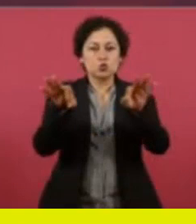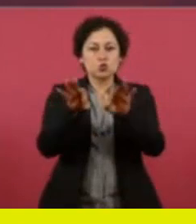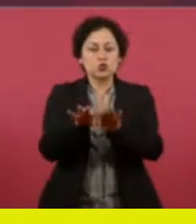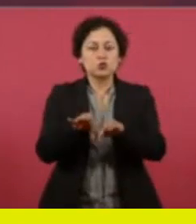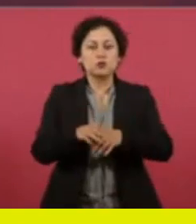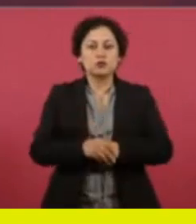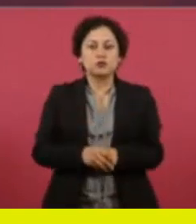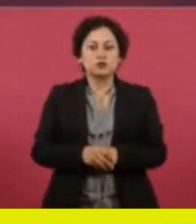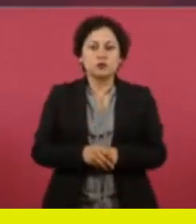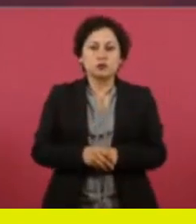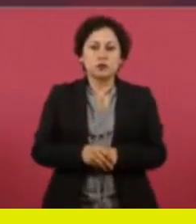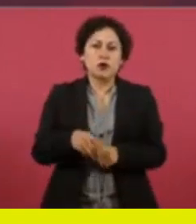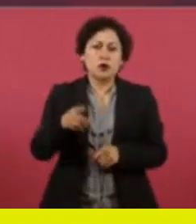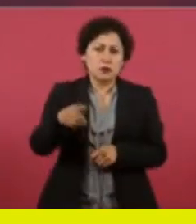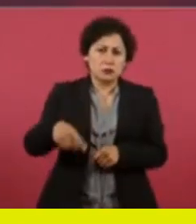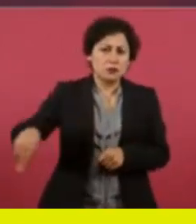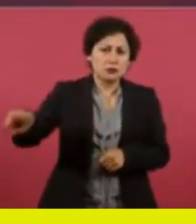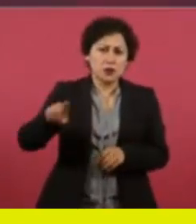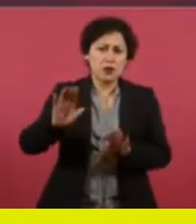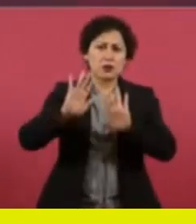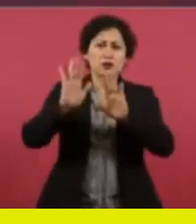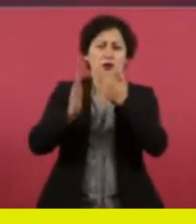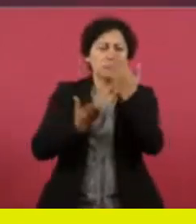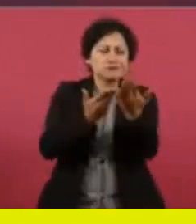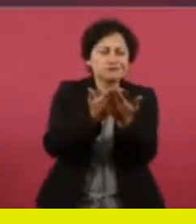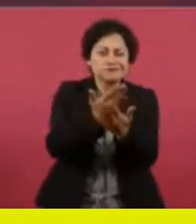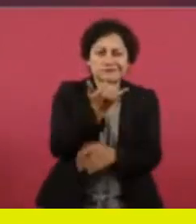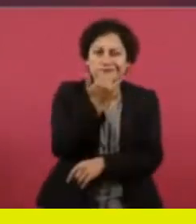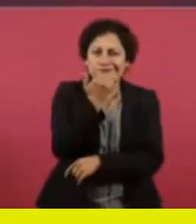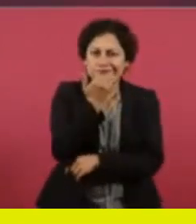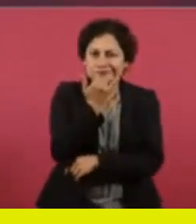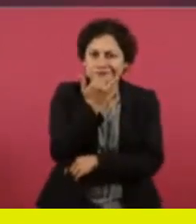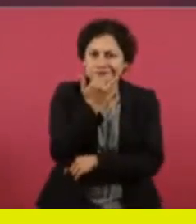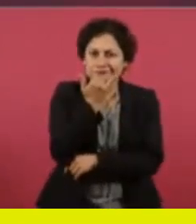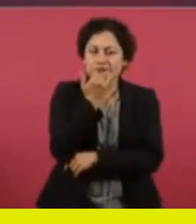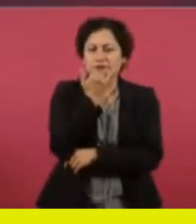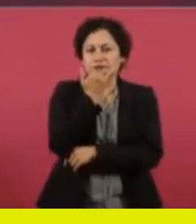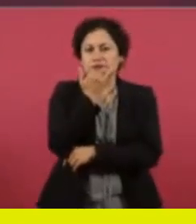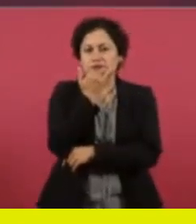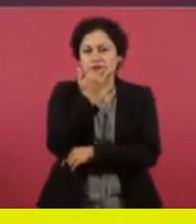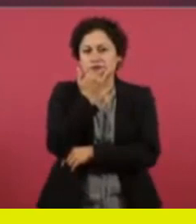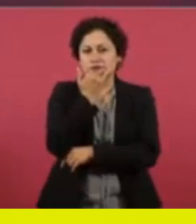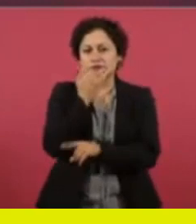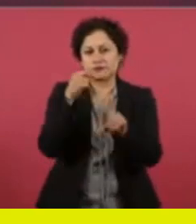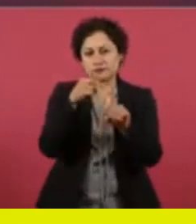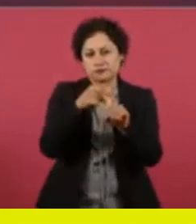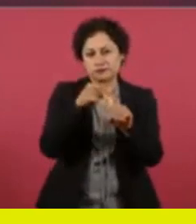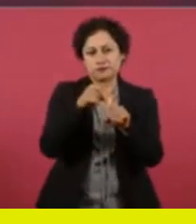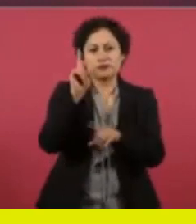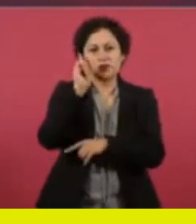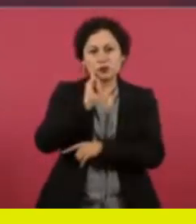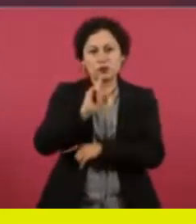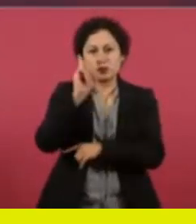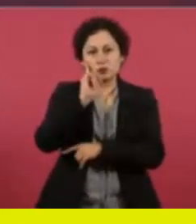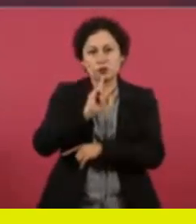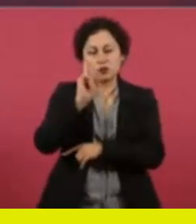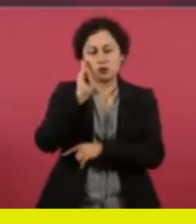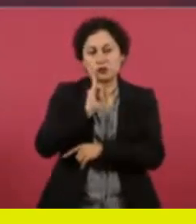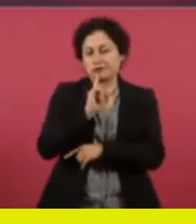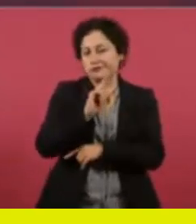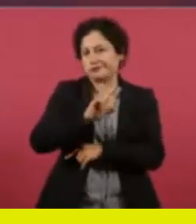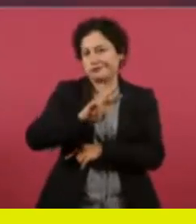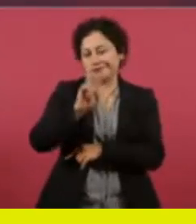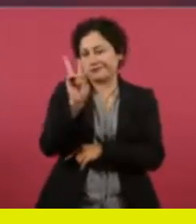Ellos ya ofrecieron disculpa, la niña está mal. Pues cómo no,